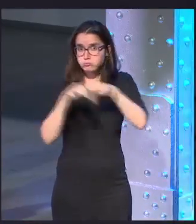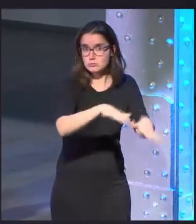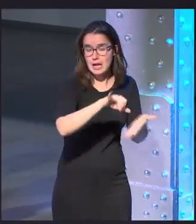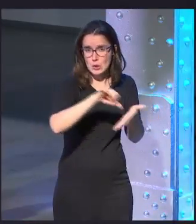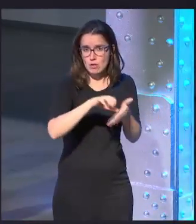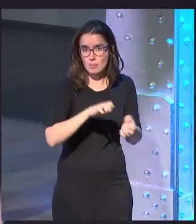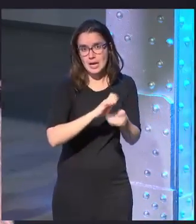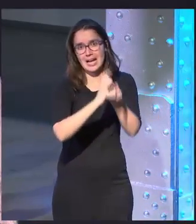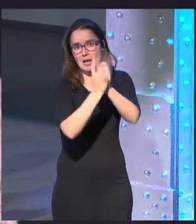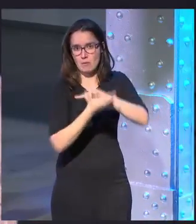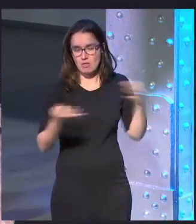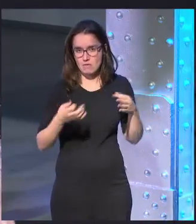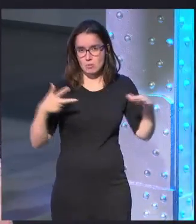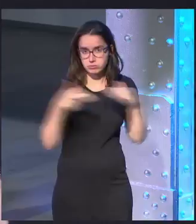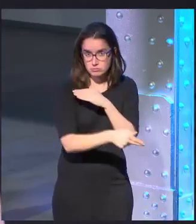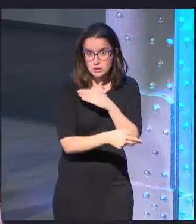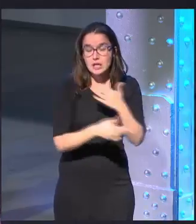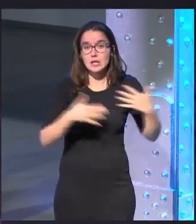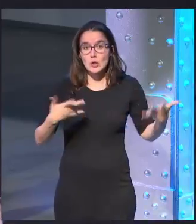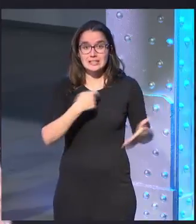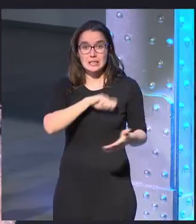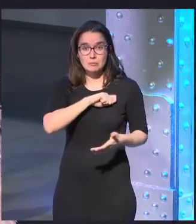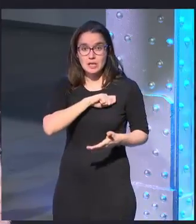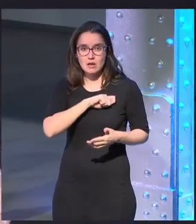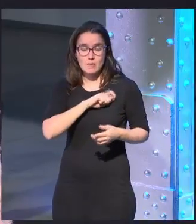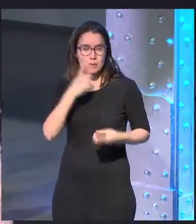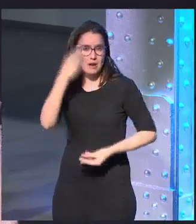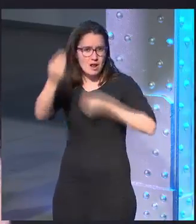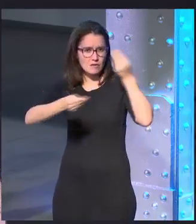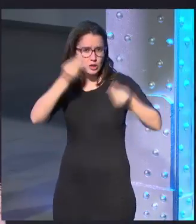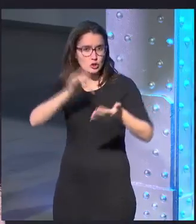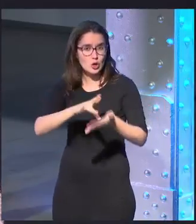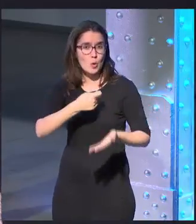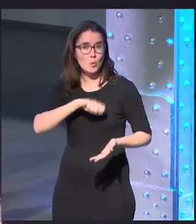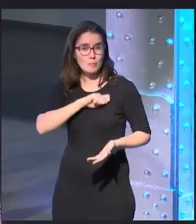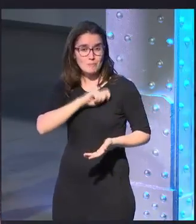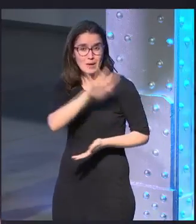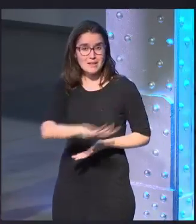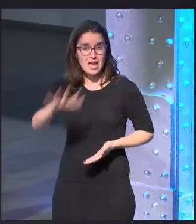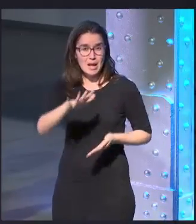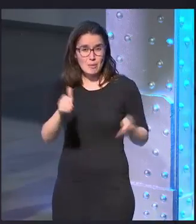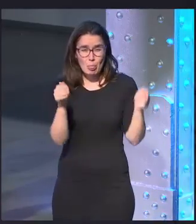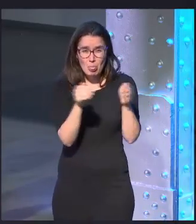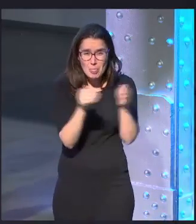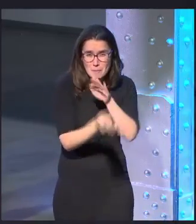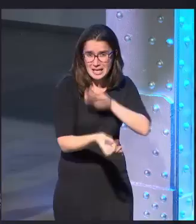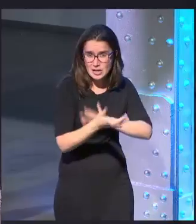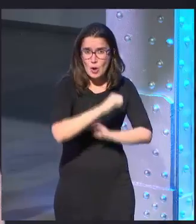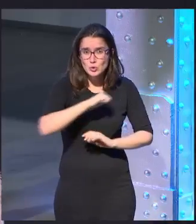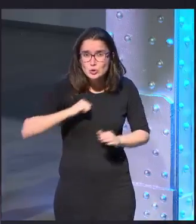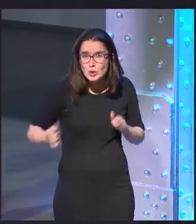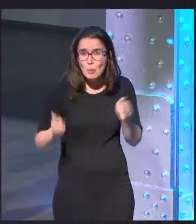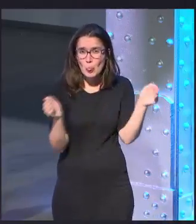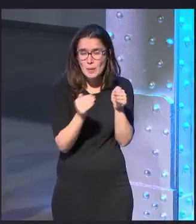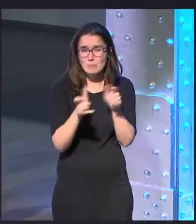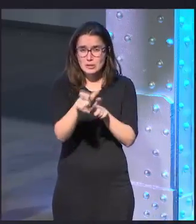que contribuir a atajar, ¿no? España, por lo tanto, la primera reflexión, es un país de pequeños emprendedores, de pequeños autónomos, de gente